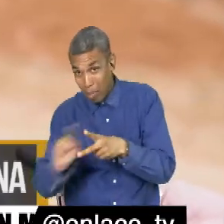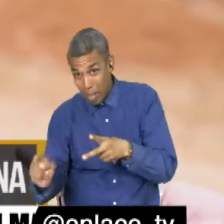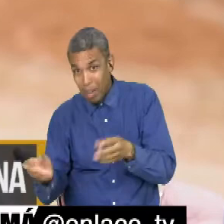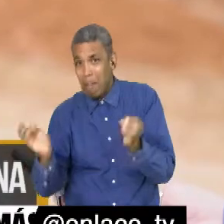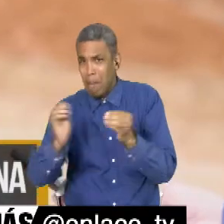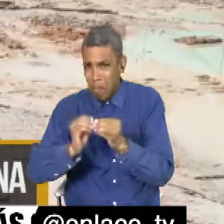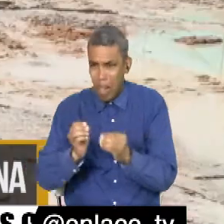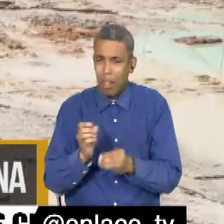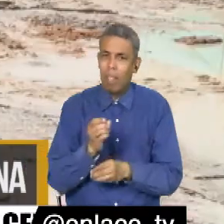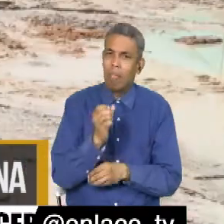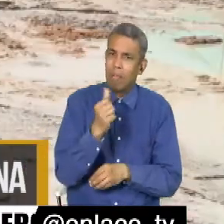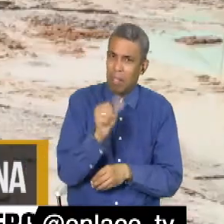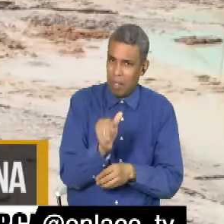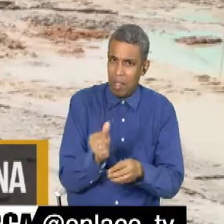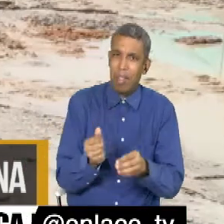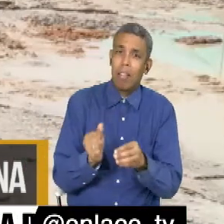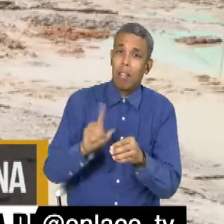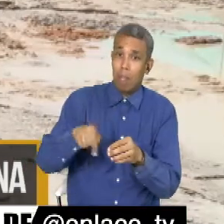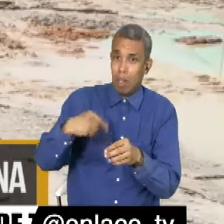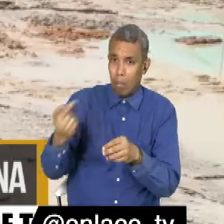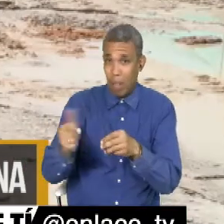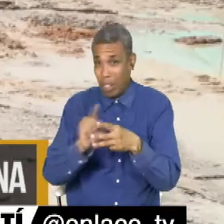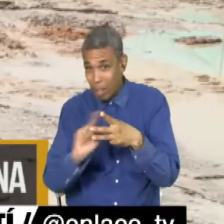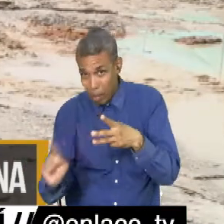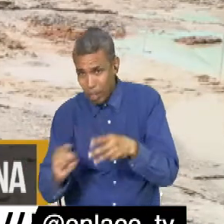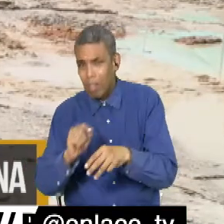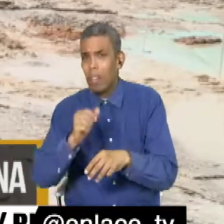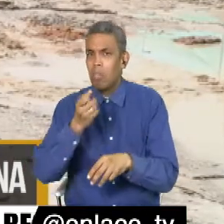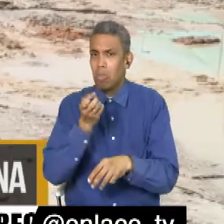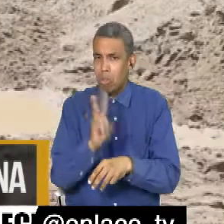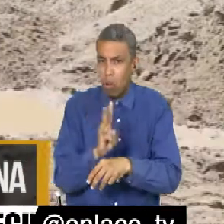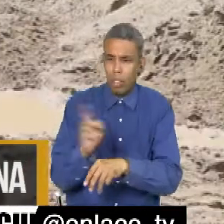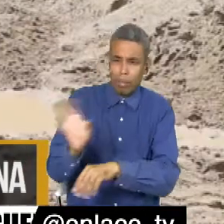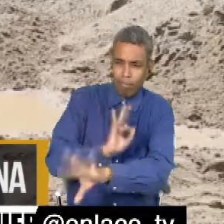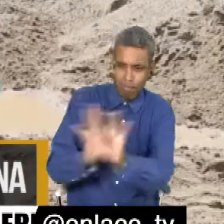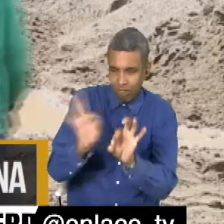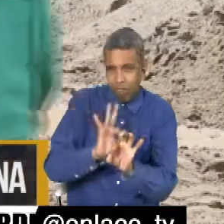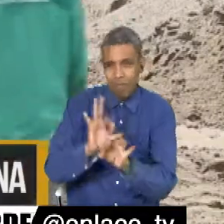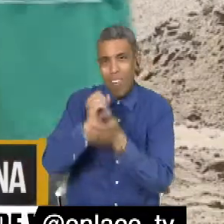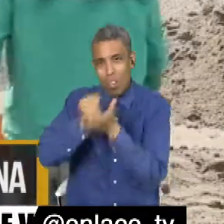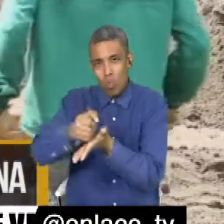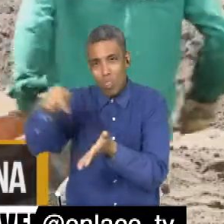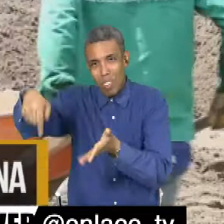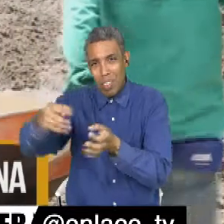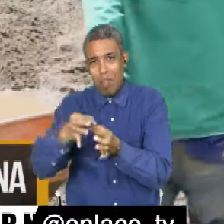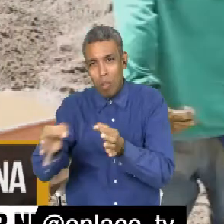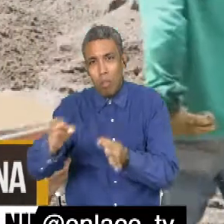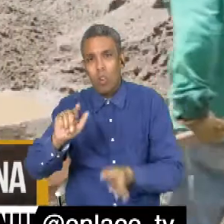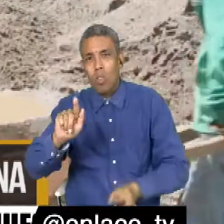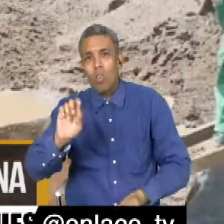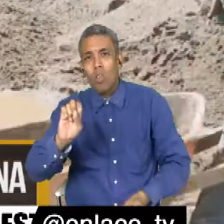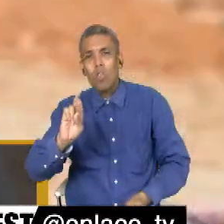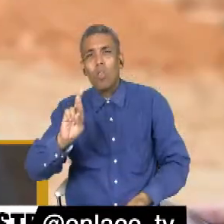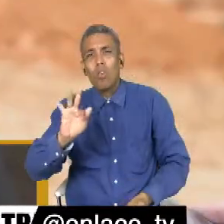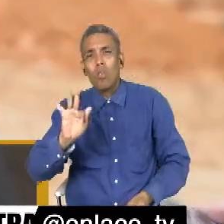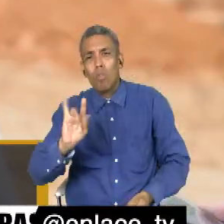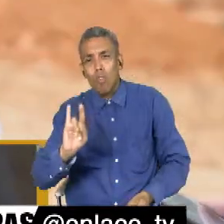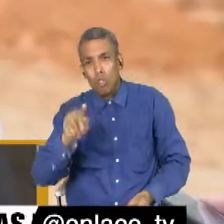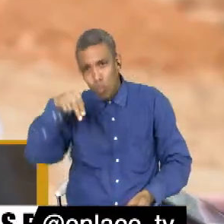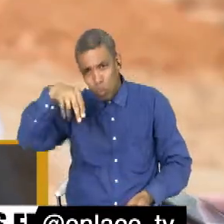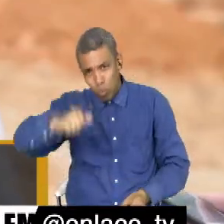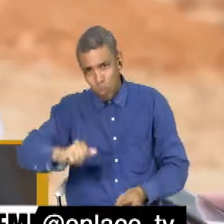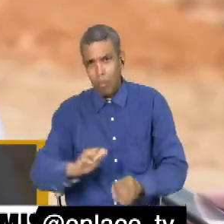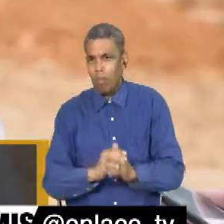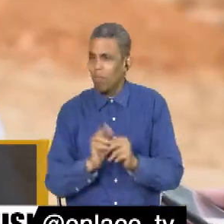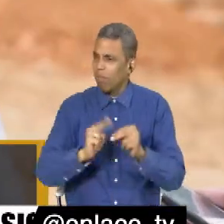12 trabajadores. El funcionario especificó en qué consisten las obras del Colegio Agropecuario del Corregimiento La Fortuna. Una obra que va